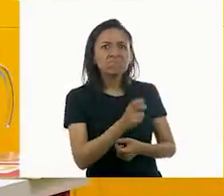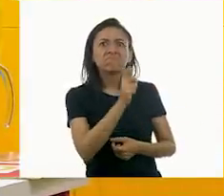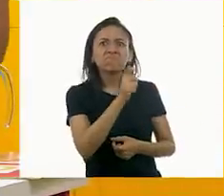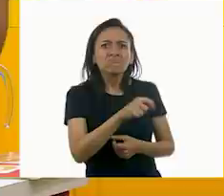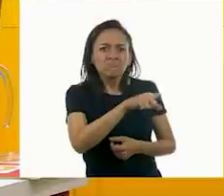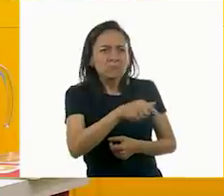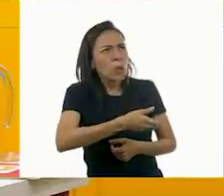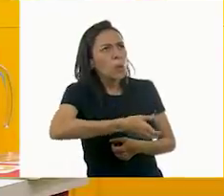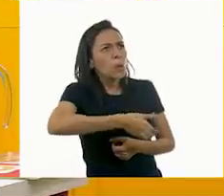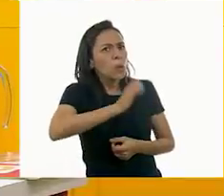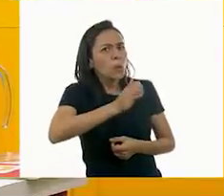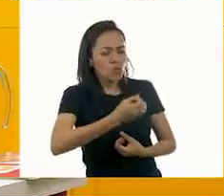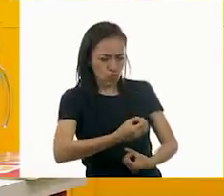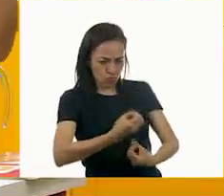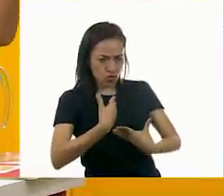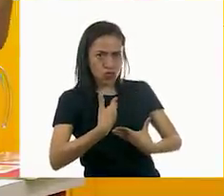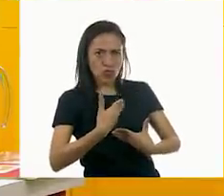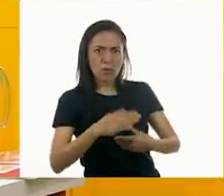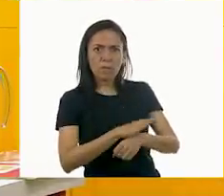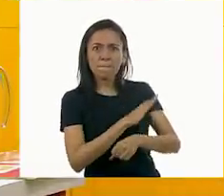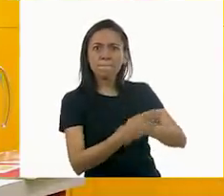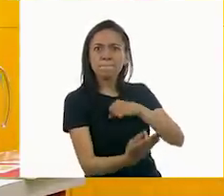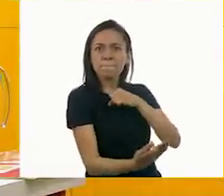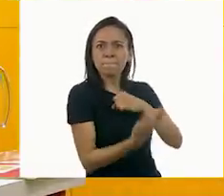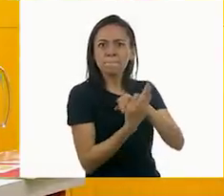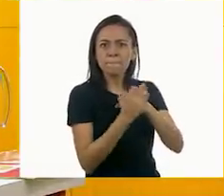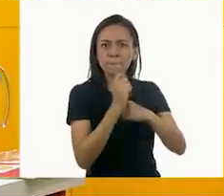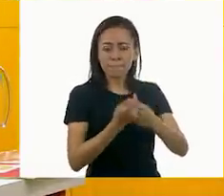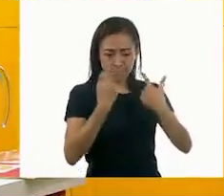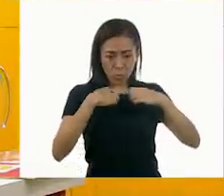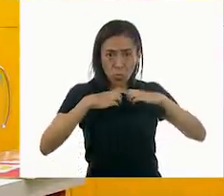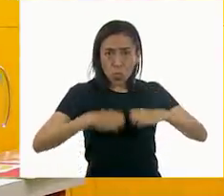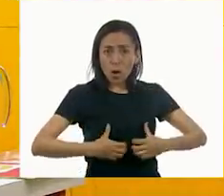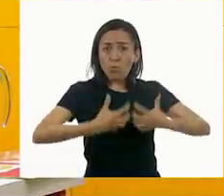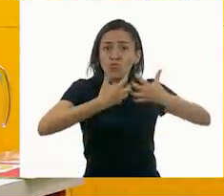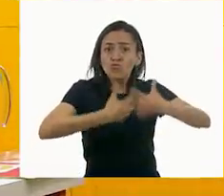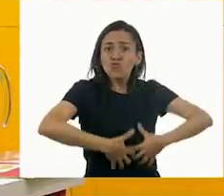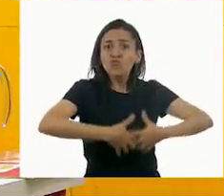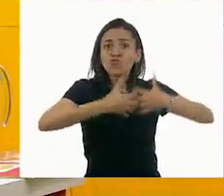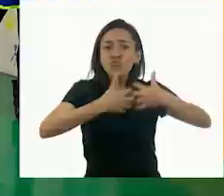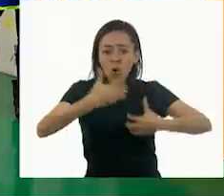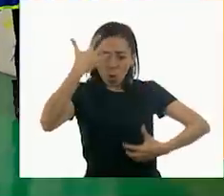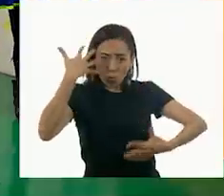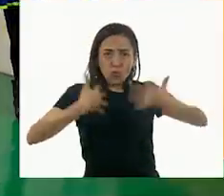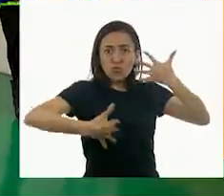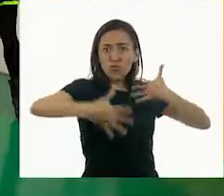como mantener el cuerpo en un buen funcionamiento, como